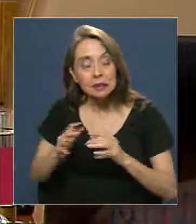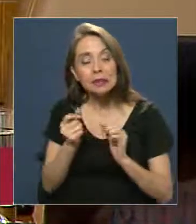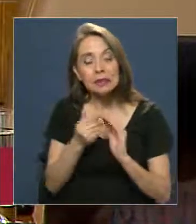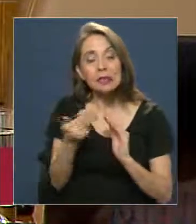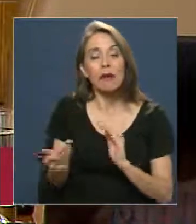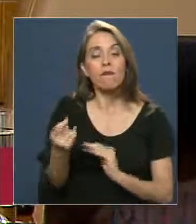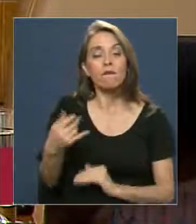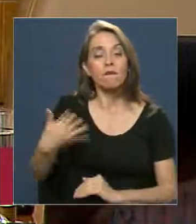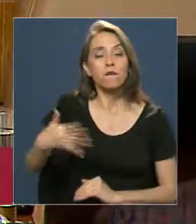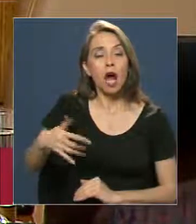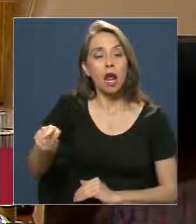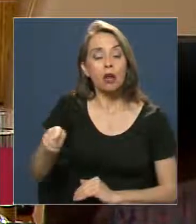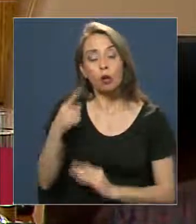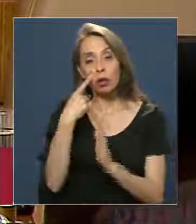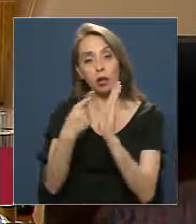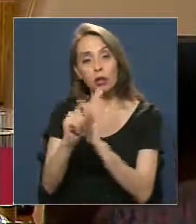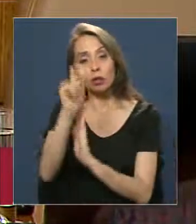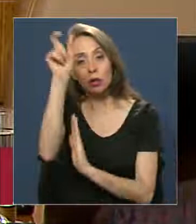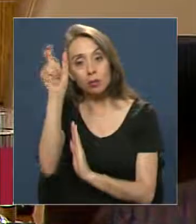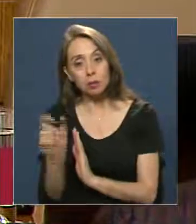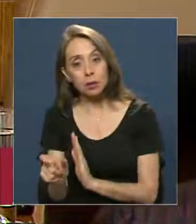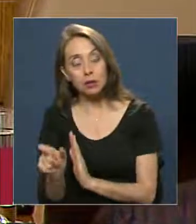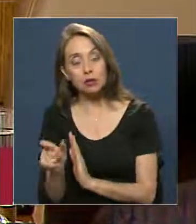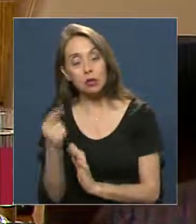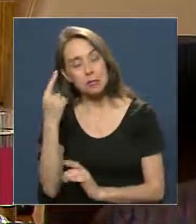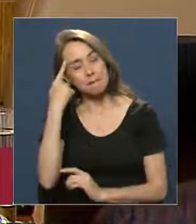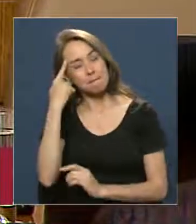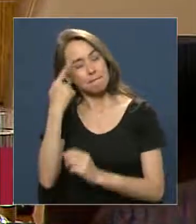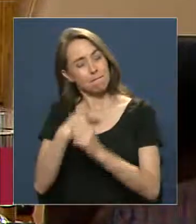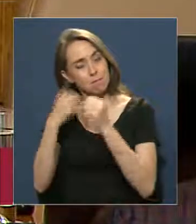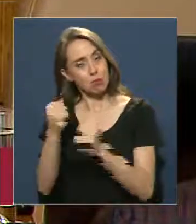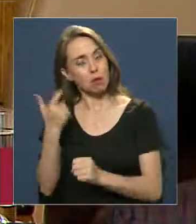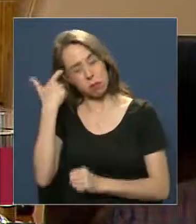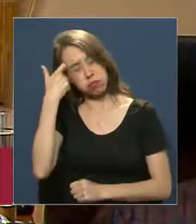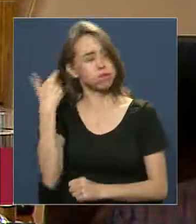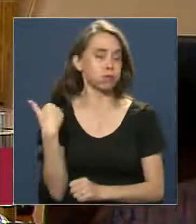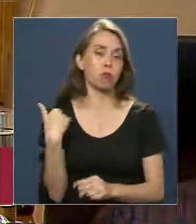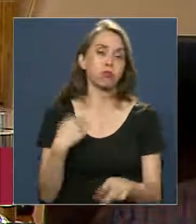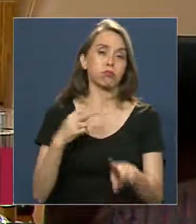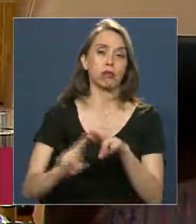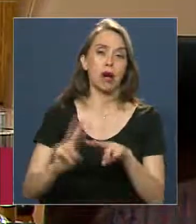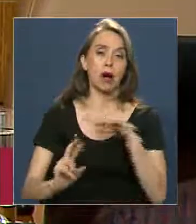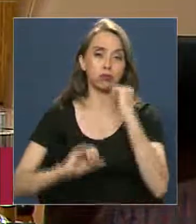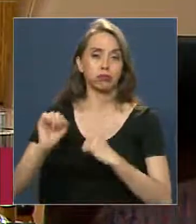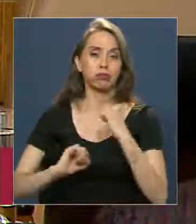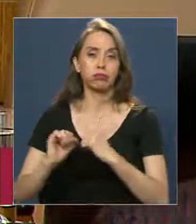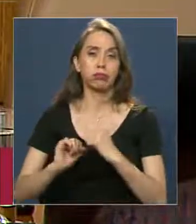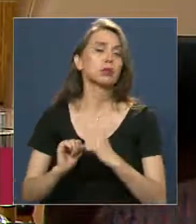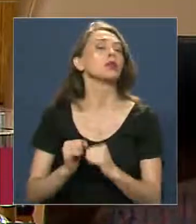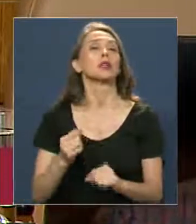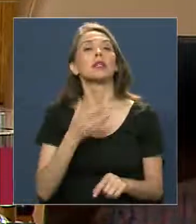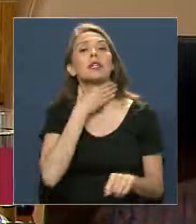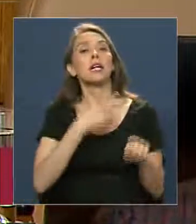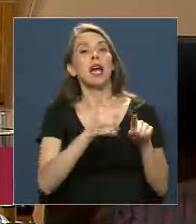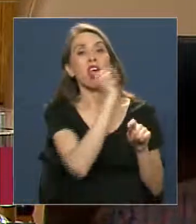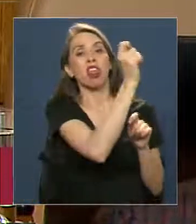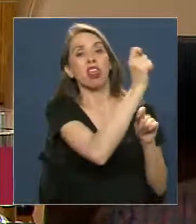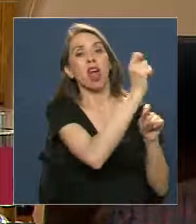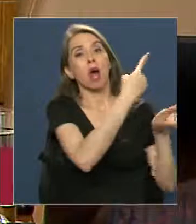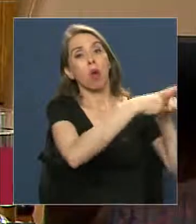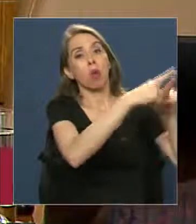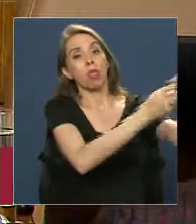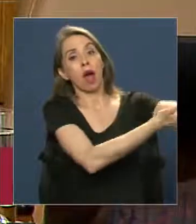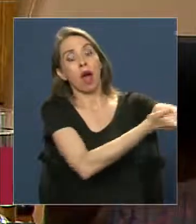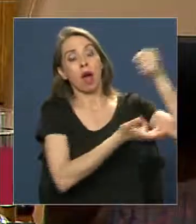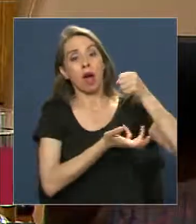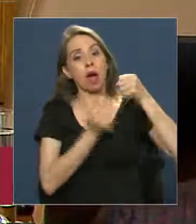realmente debemos reconocer a aquellas personas que se arriesgan, que justamente se involucran en endeudarse, en salir adelante y en